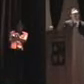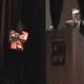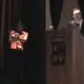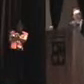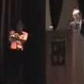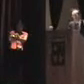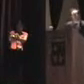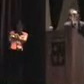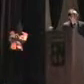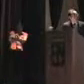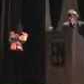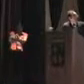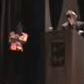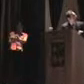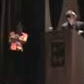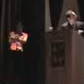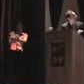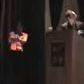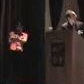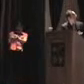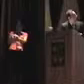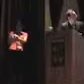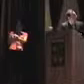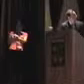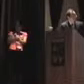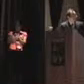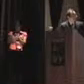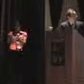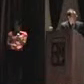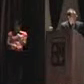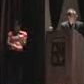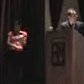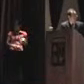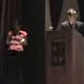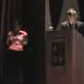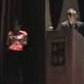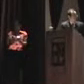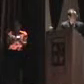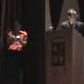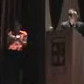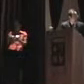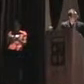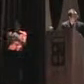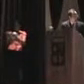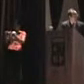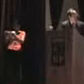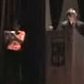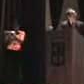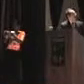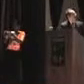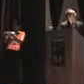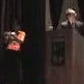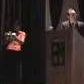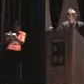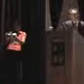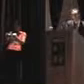ha permitido efectivamente que la empresa en estos momentos, según la información que es inclusive pública en Conacyt se puede encontrar,